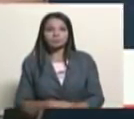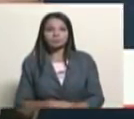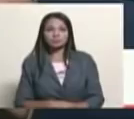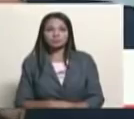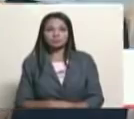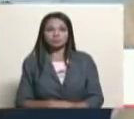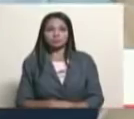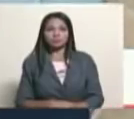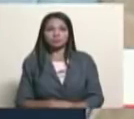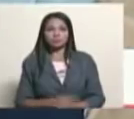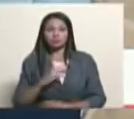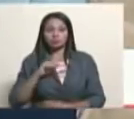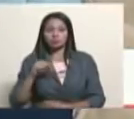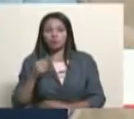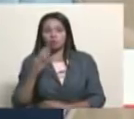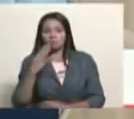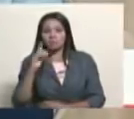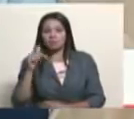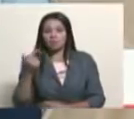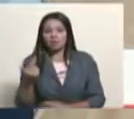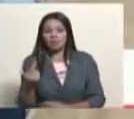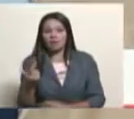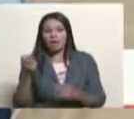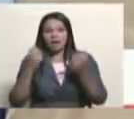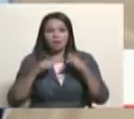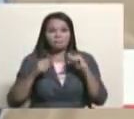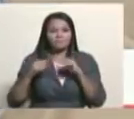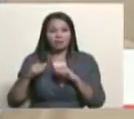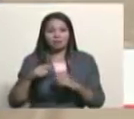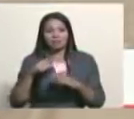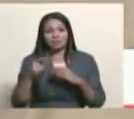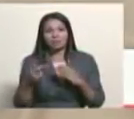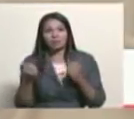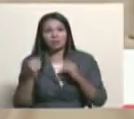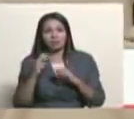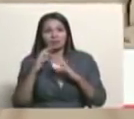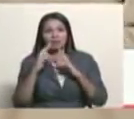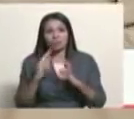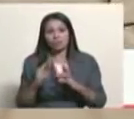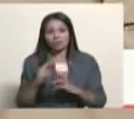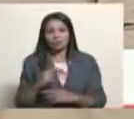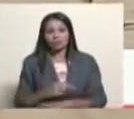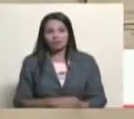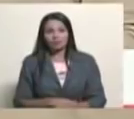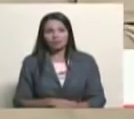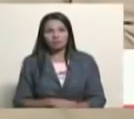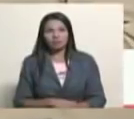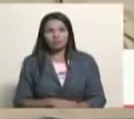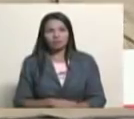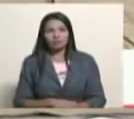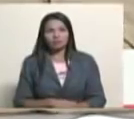Pasar de la teoría a la práctica y de la práctica al resultado. Es